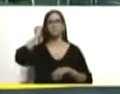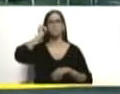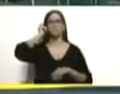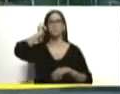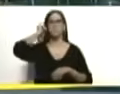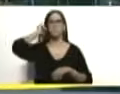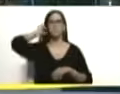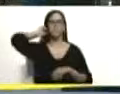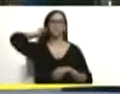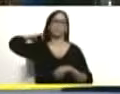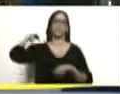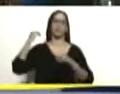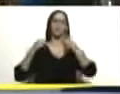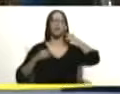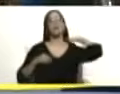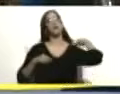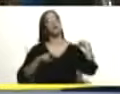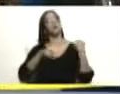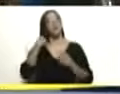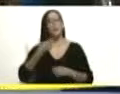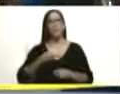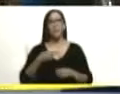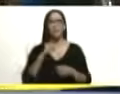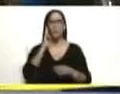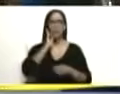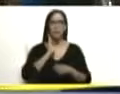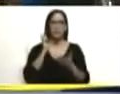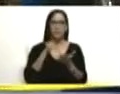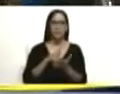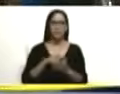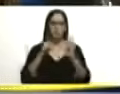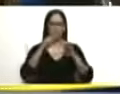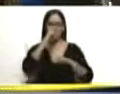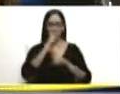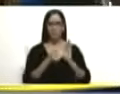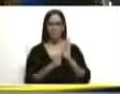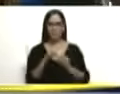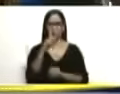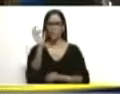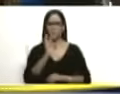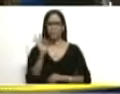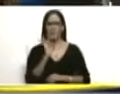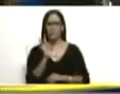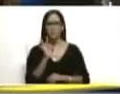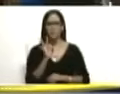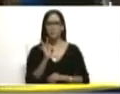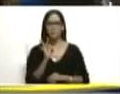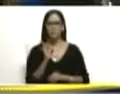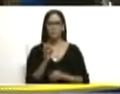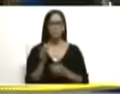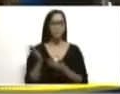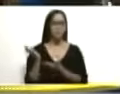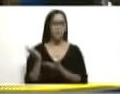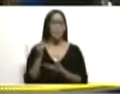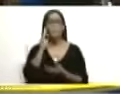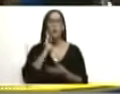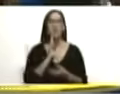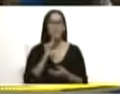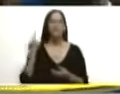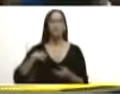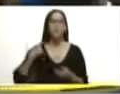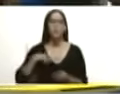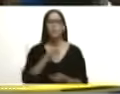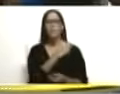Después Bolívar vino, 7 años, representa el 1%. Ernesto, Bolívar tuvo al